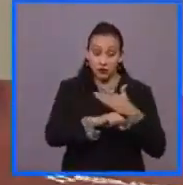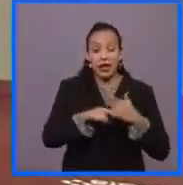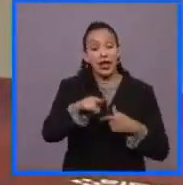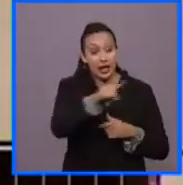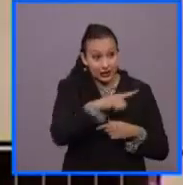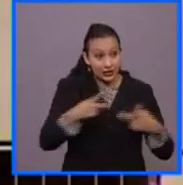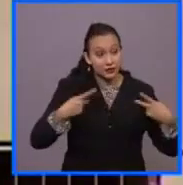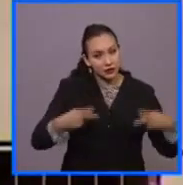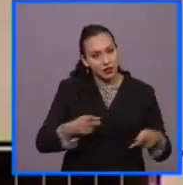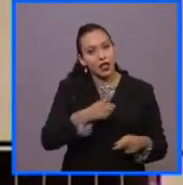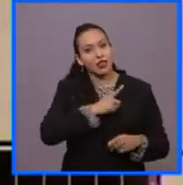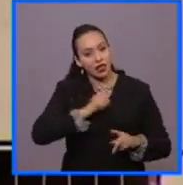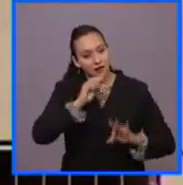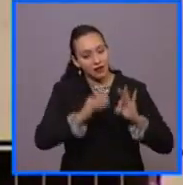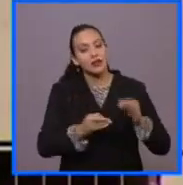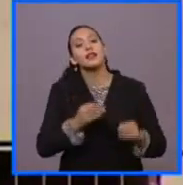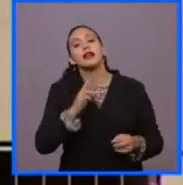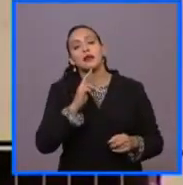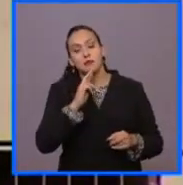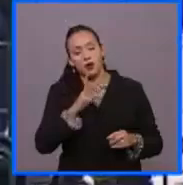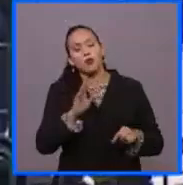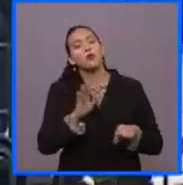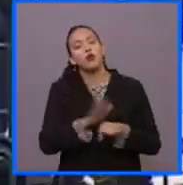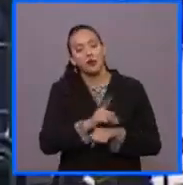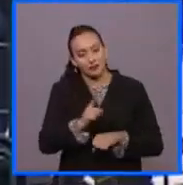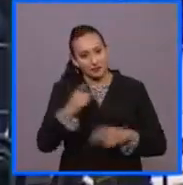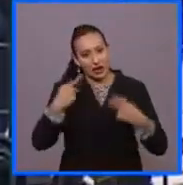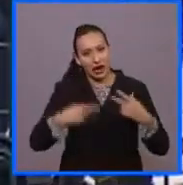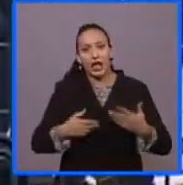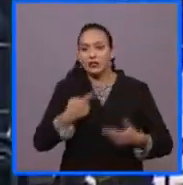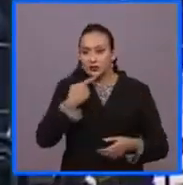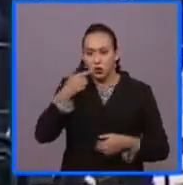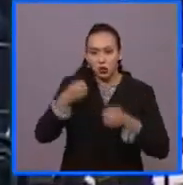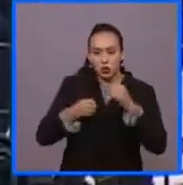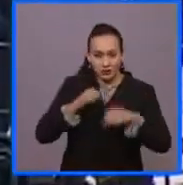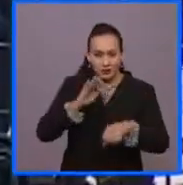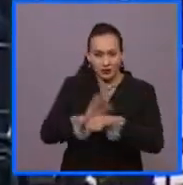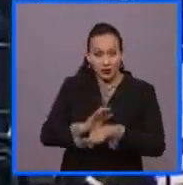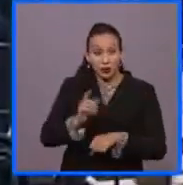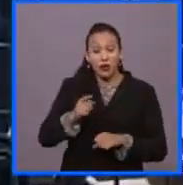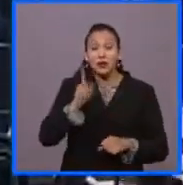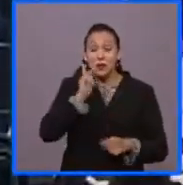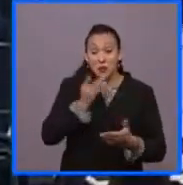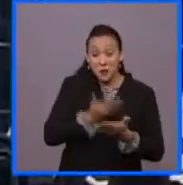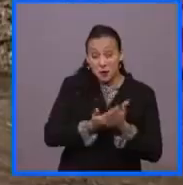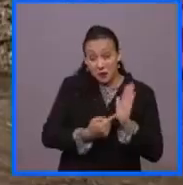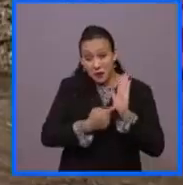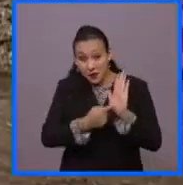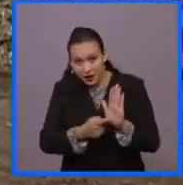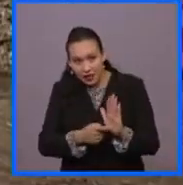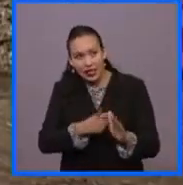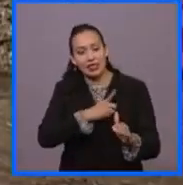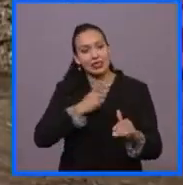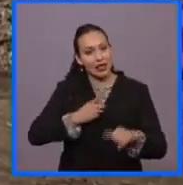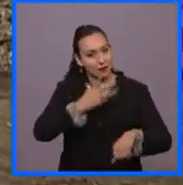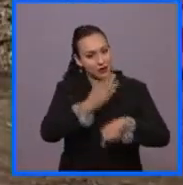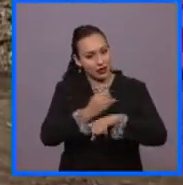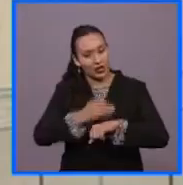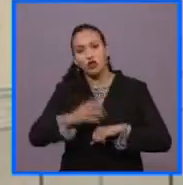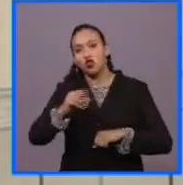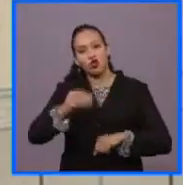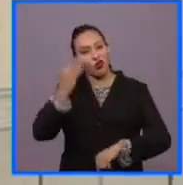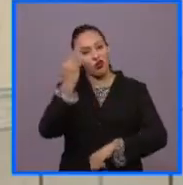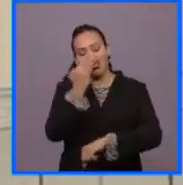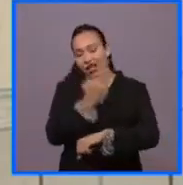trato especial cuando promueven un juicio de amparo, y los conflictos que planteen deben resolverse sin obstáculos ni